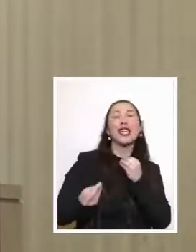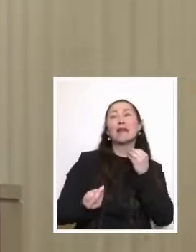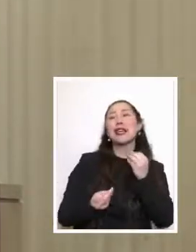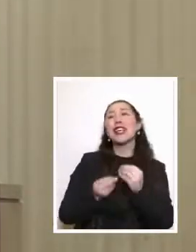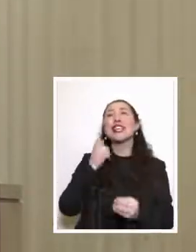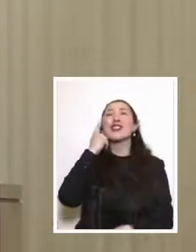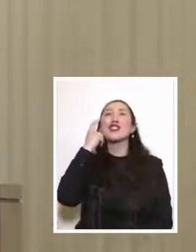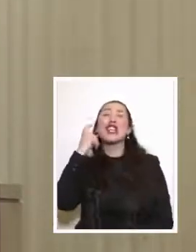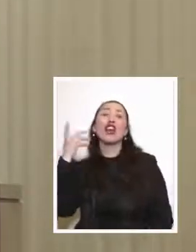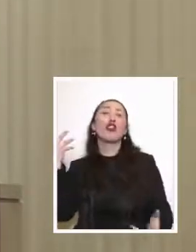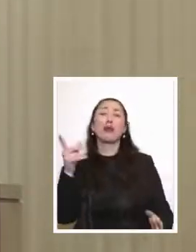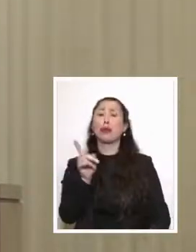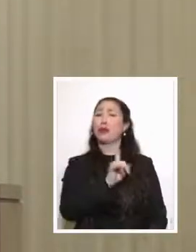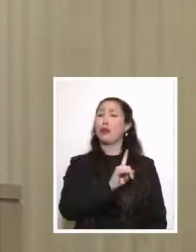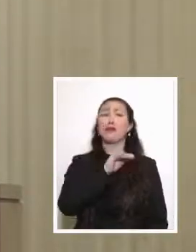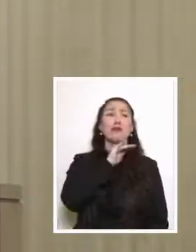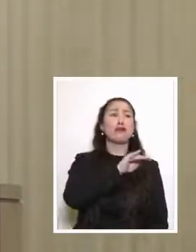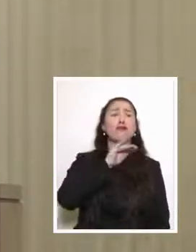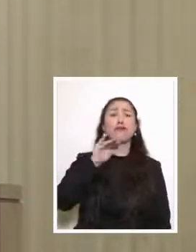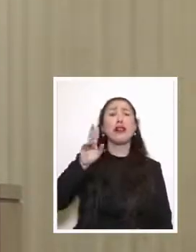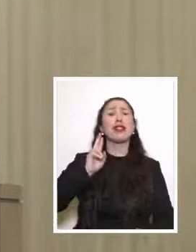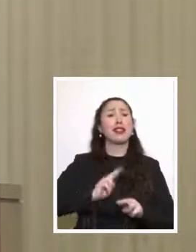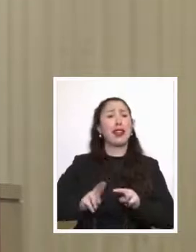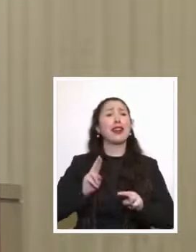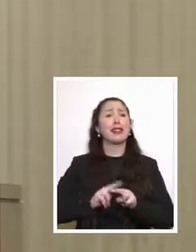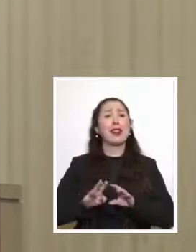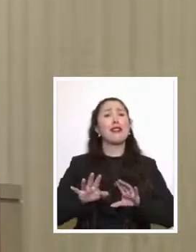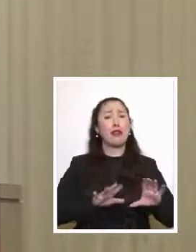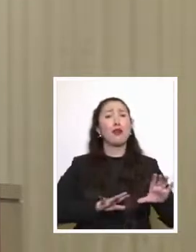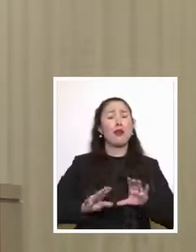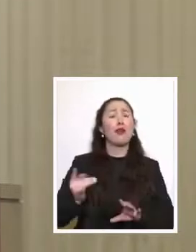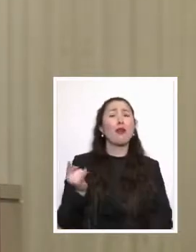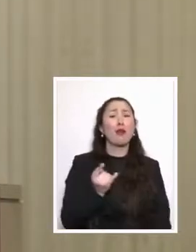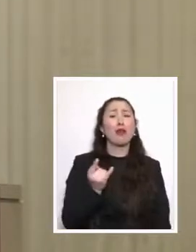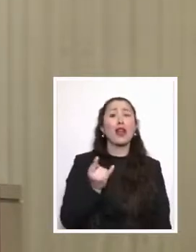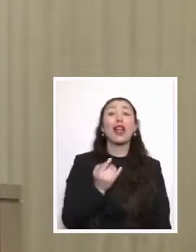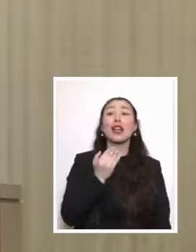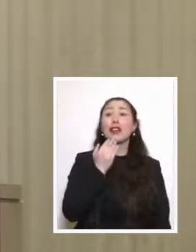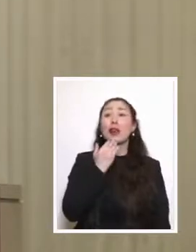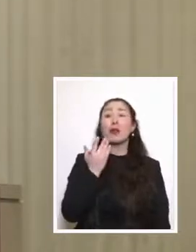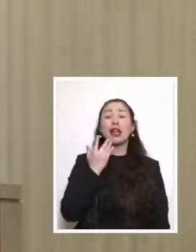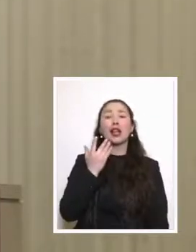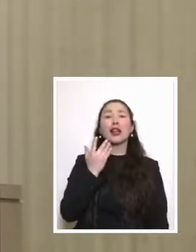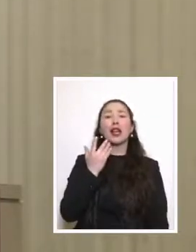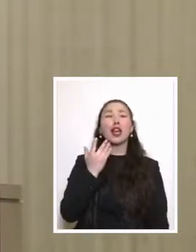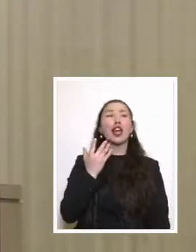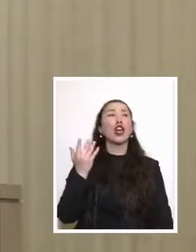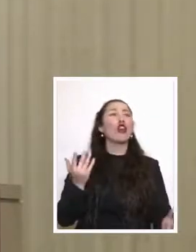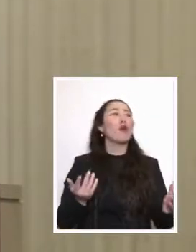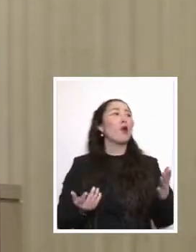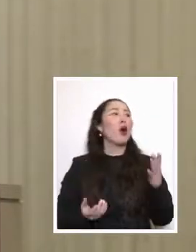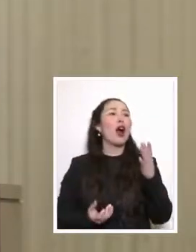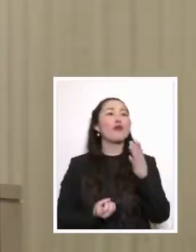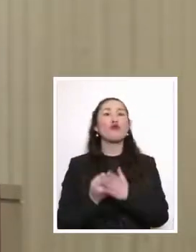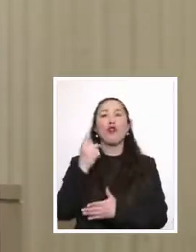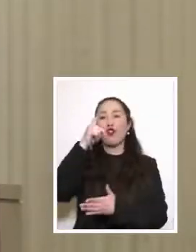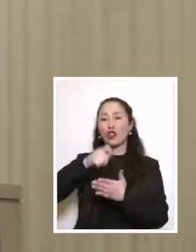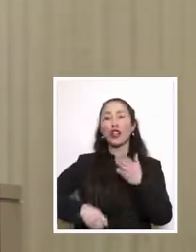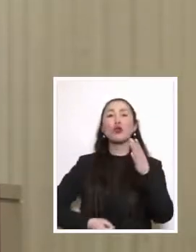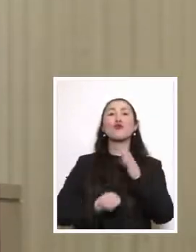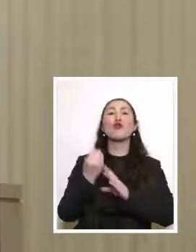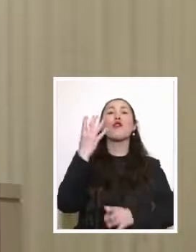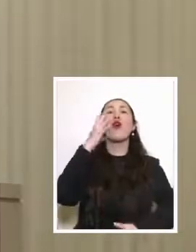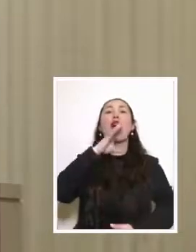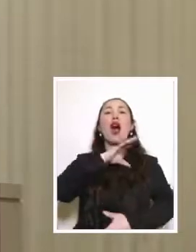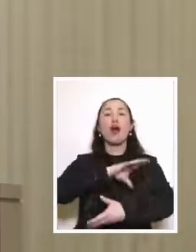soñar, no, es un llamado a la acción real y un llamado a este nuevo contrato social en el que